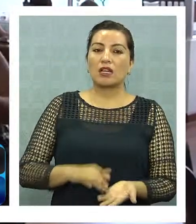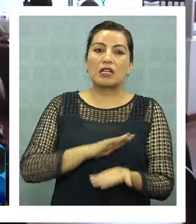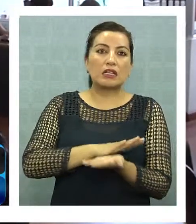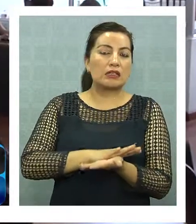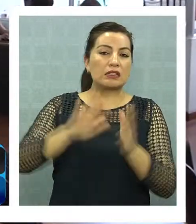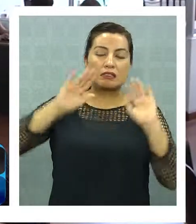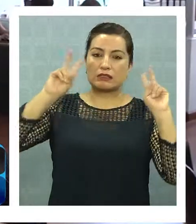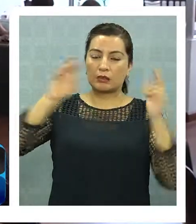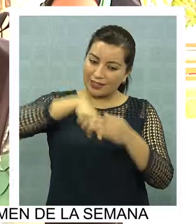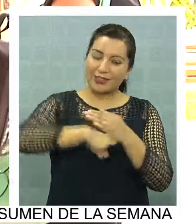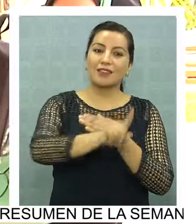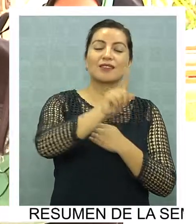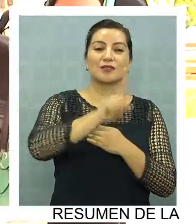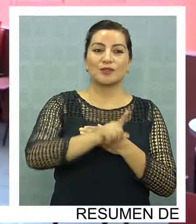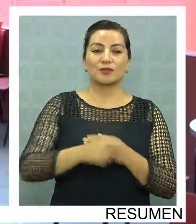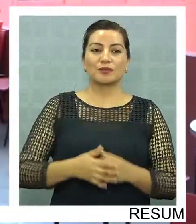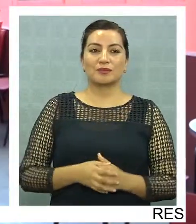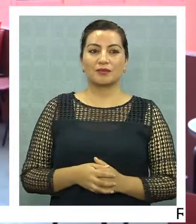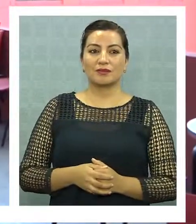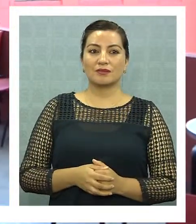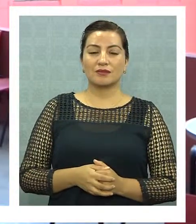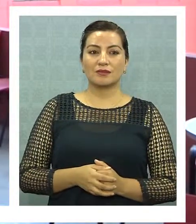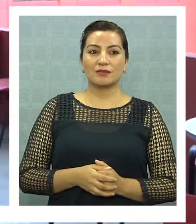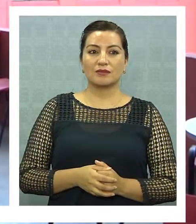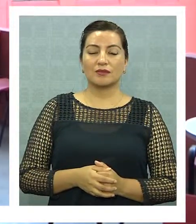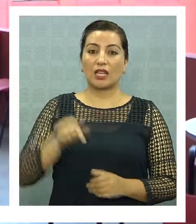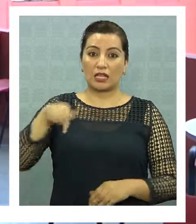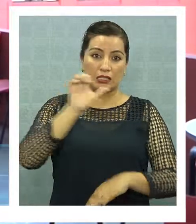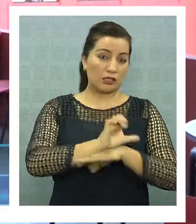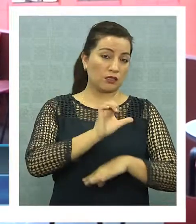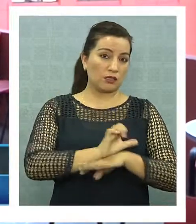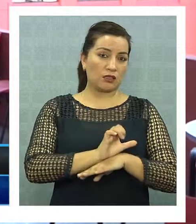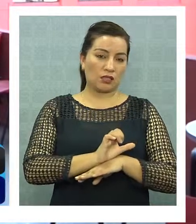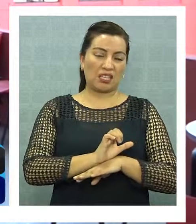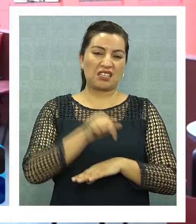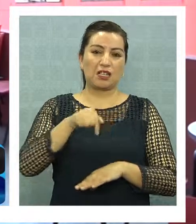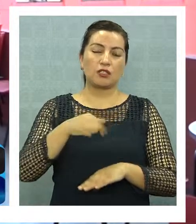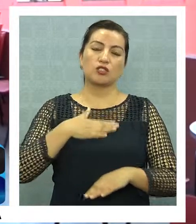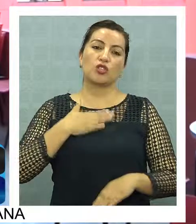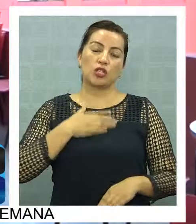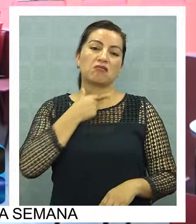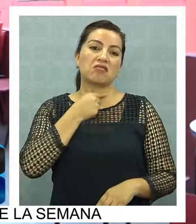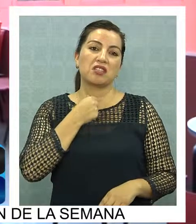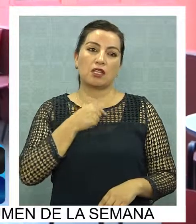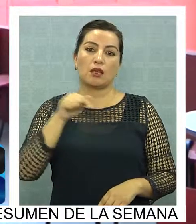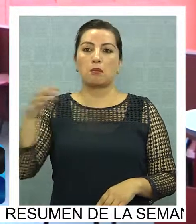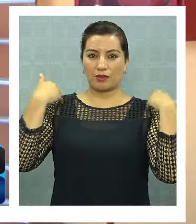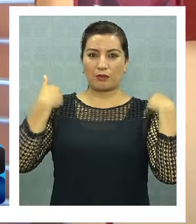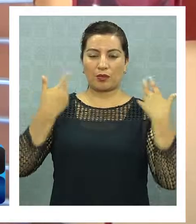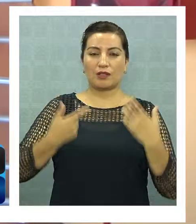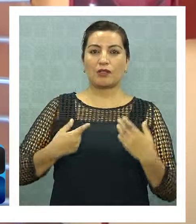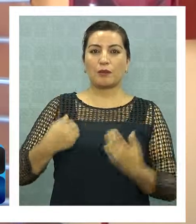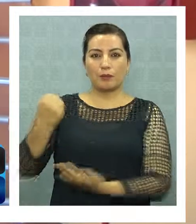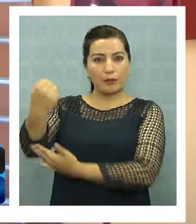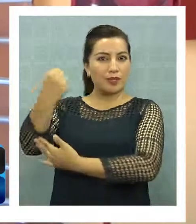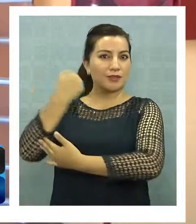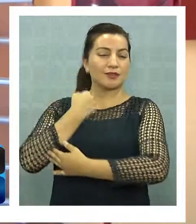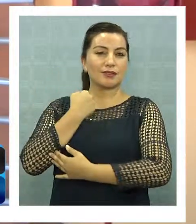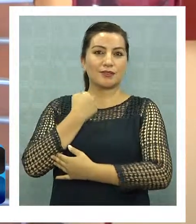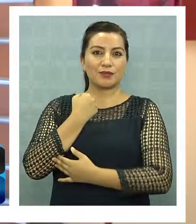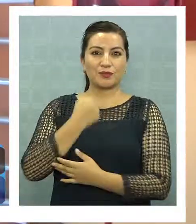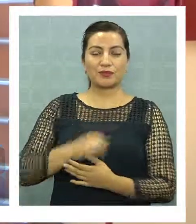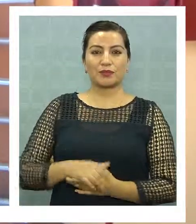obstante estábamos seguros que nos podía ir bastante bien, porque tenemos obviamente el apoyo de la comunidad quiqueña, y eso se ha visto demostrado en las matrículas, por lo